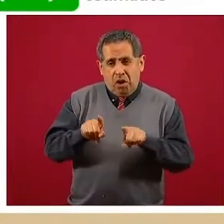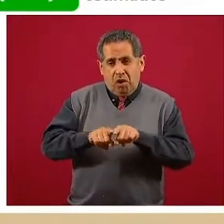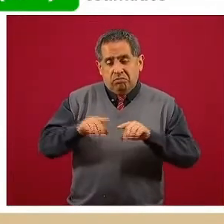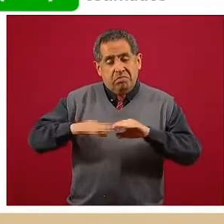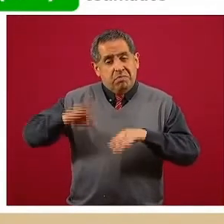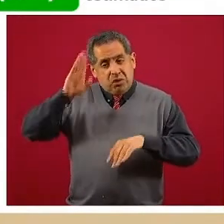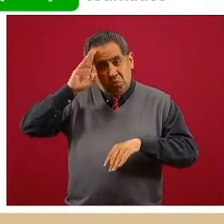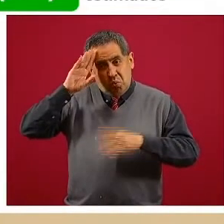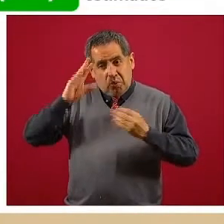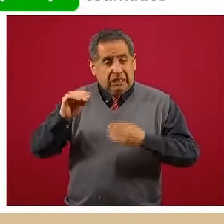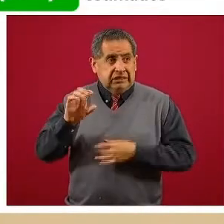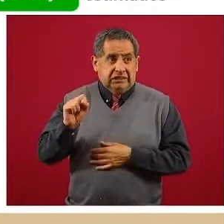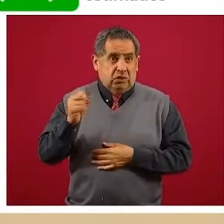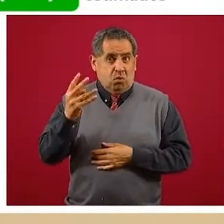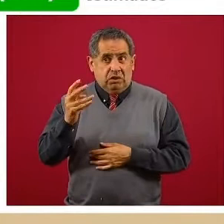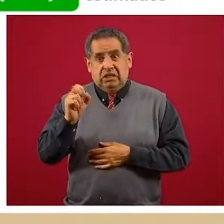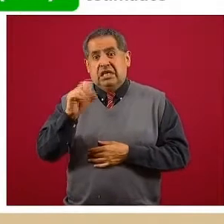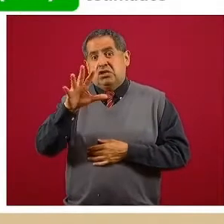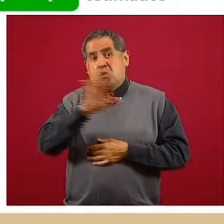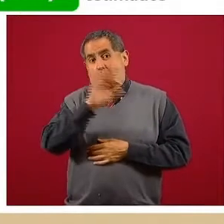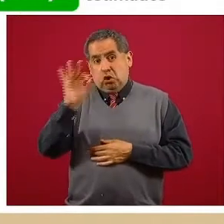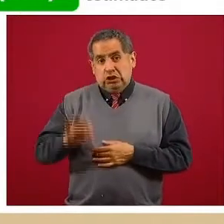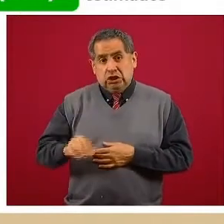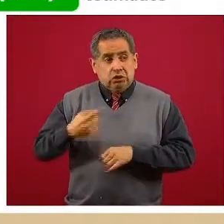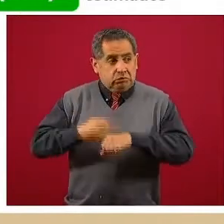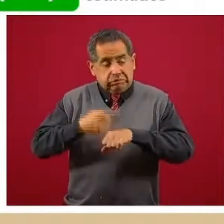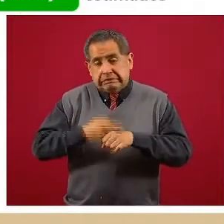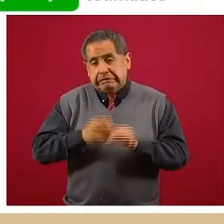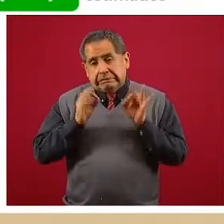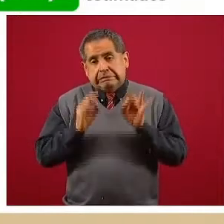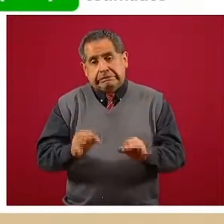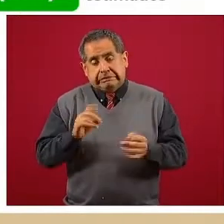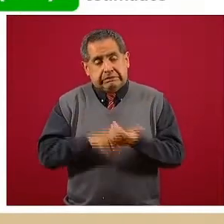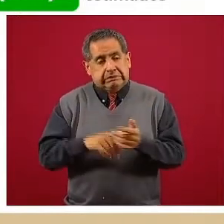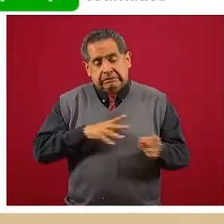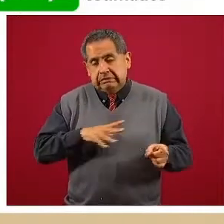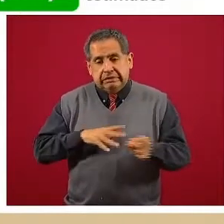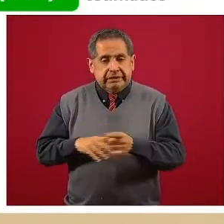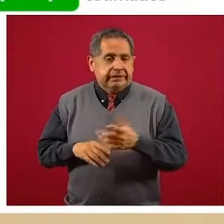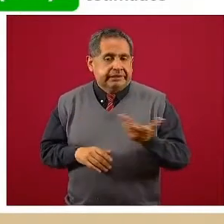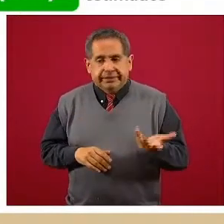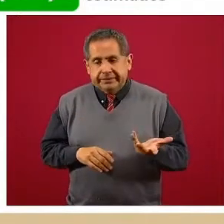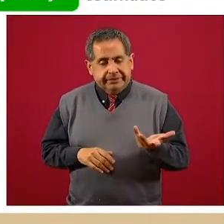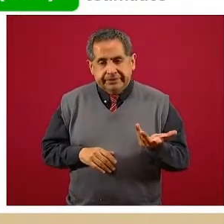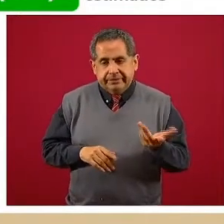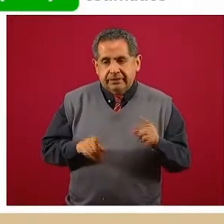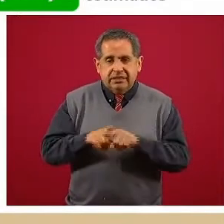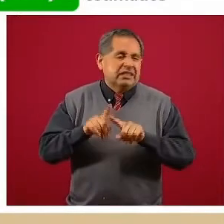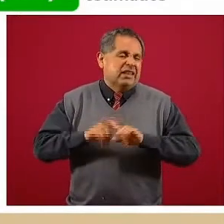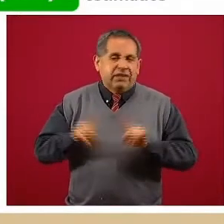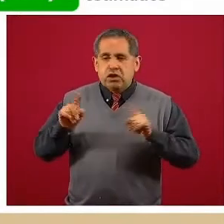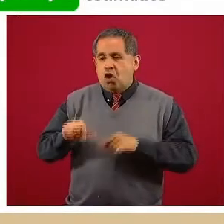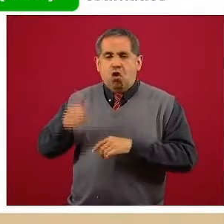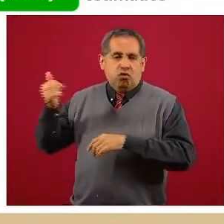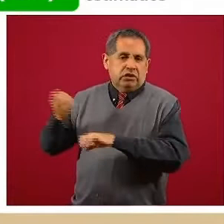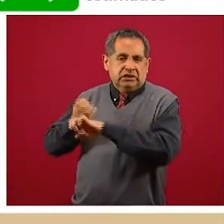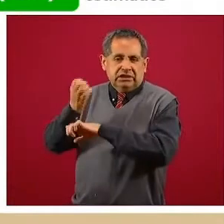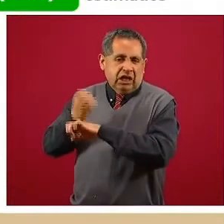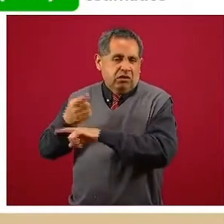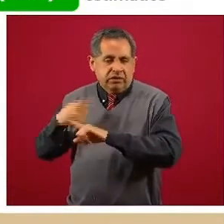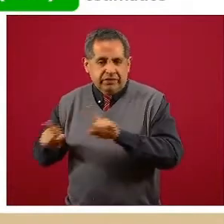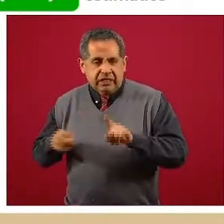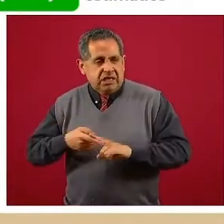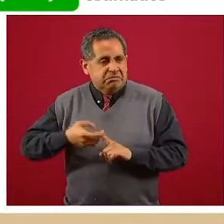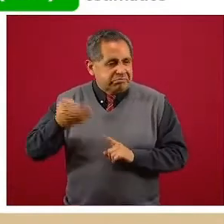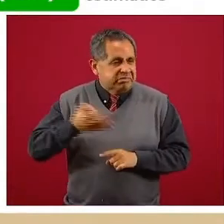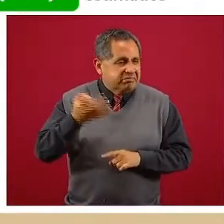alto, 64, 65% el porcentaje de positividad, que no cae en la misma medida que caen los casos como se han ido